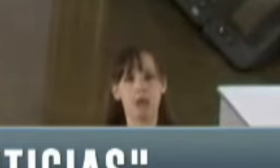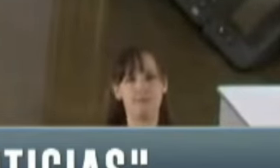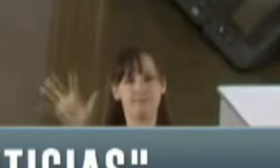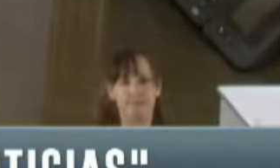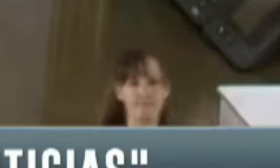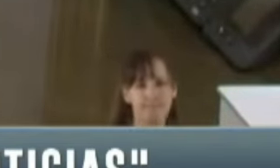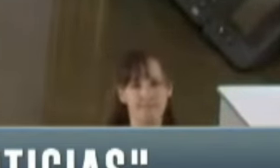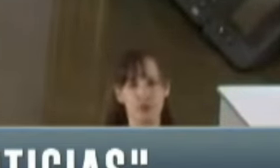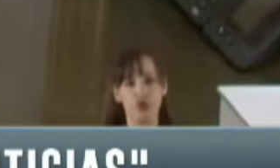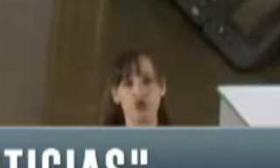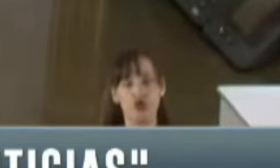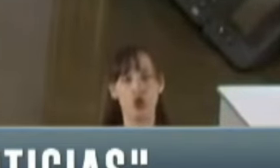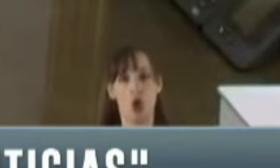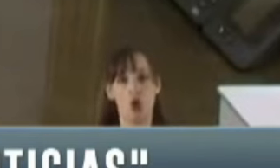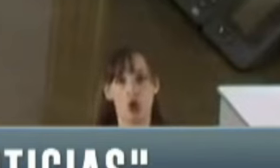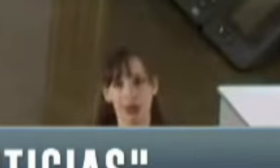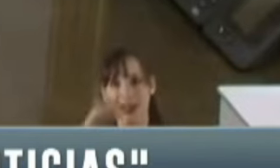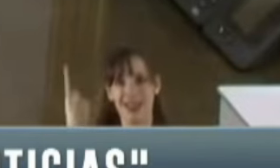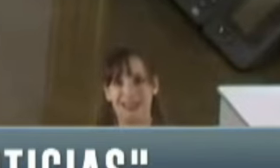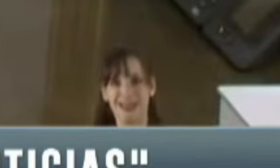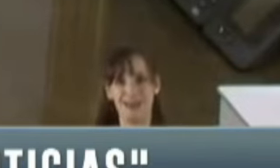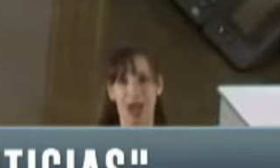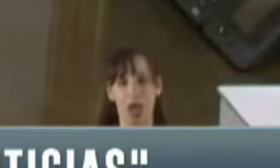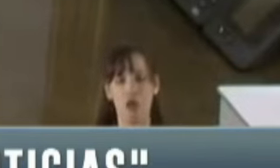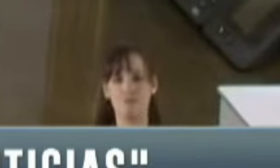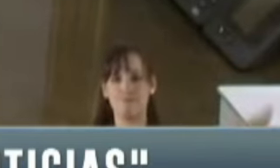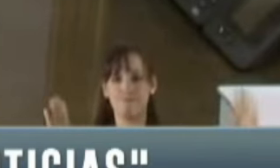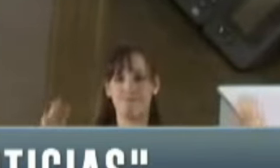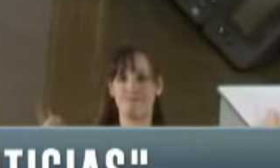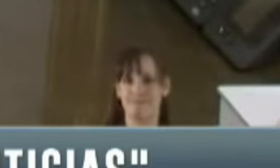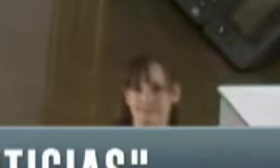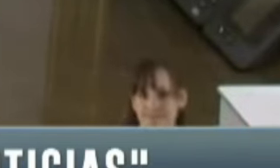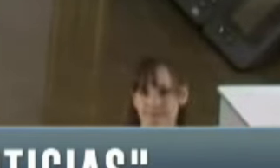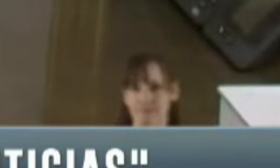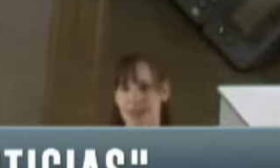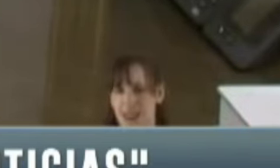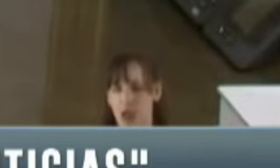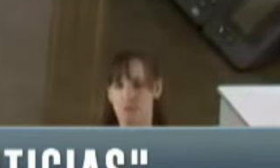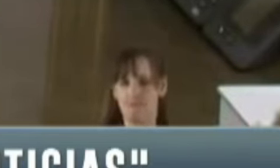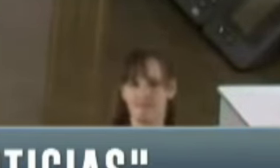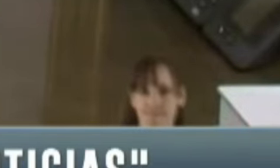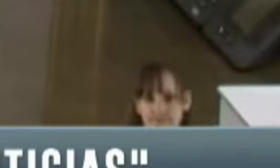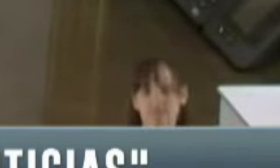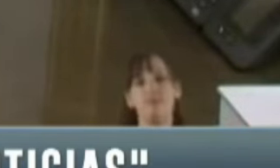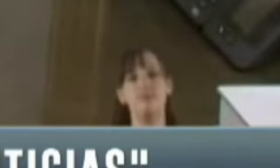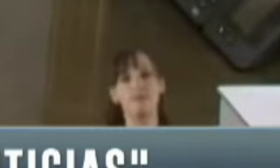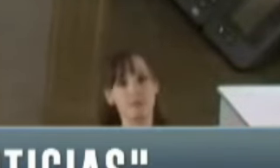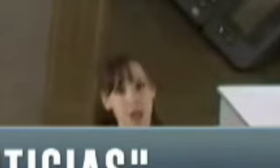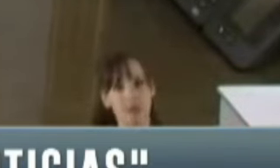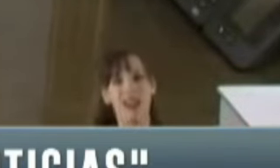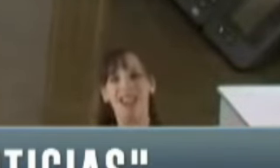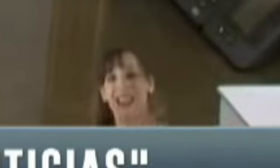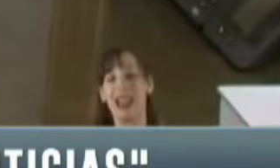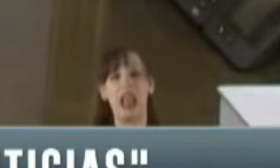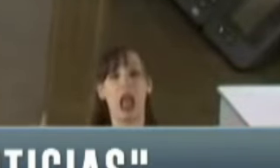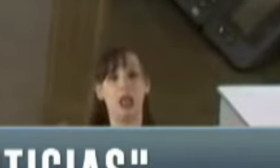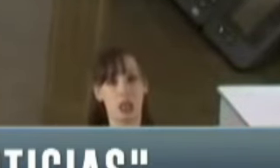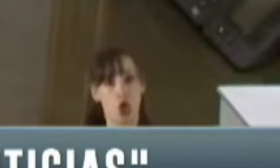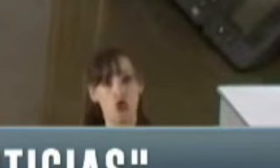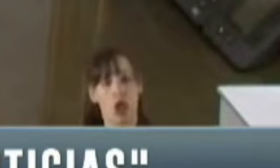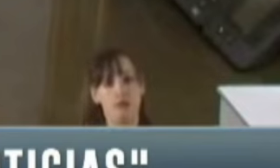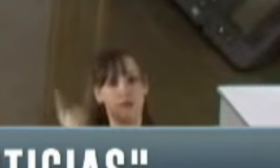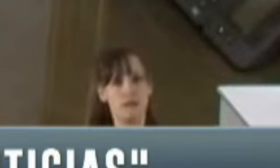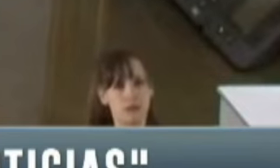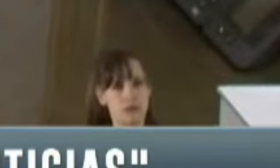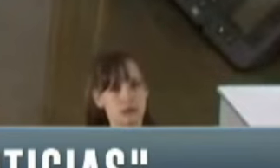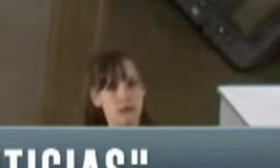Más del 90% de quienes votaron a La Libertad Avanza dicen que va en la dirección correcta. Claro, pero hay un 85% de quienes